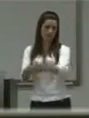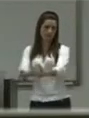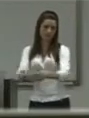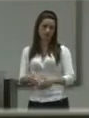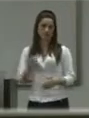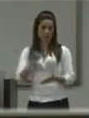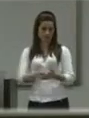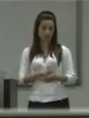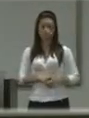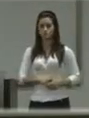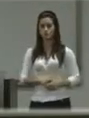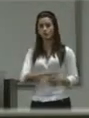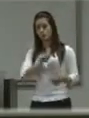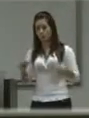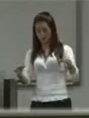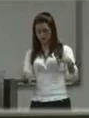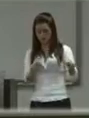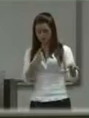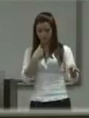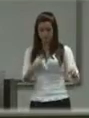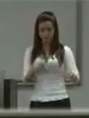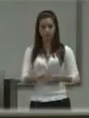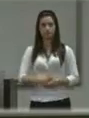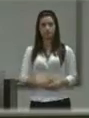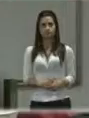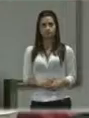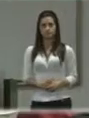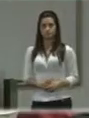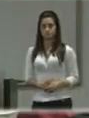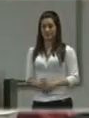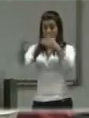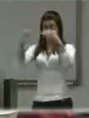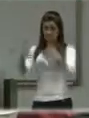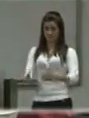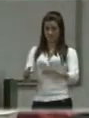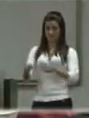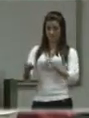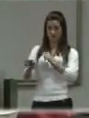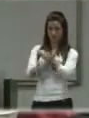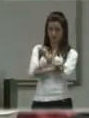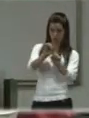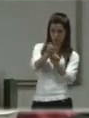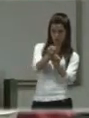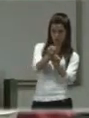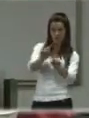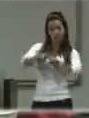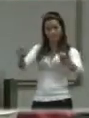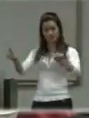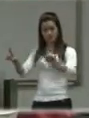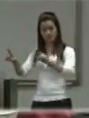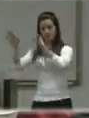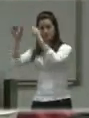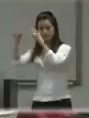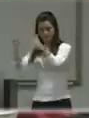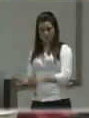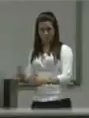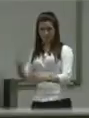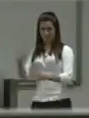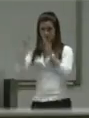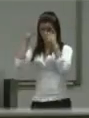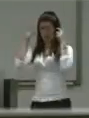hay una pregunta sobre Con qué criterio se podría establecer la diferencia entre discapacidad psicosocial e intelectual en el marco jurídico es importante entender